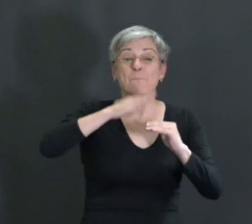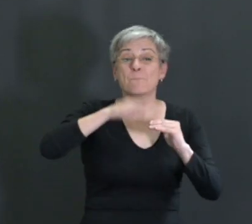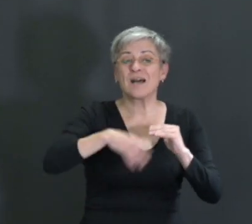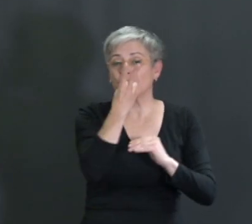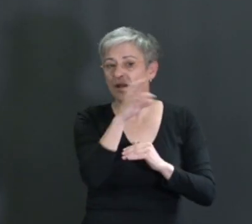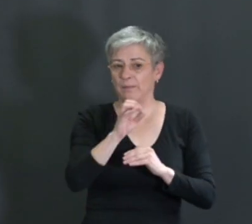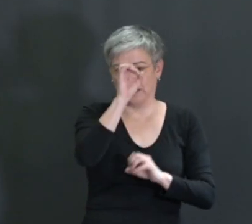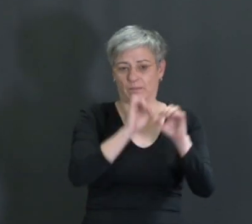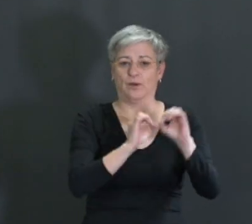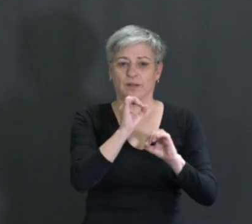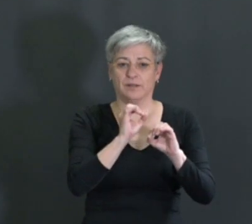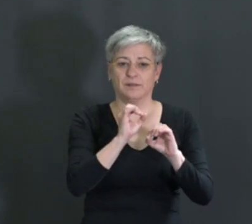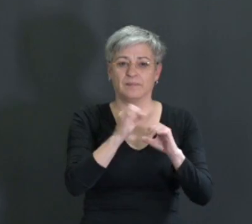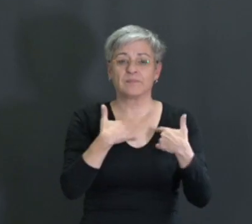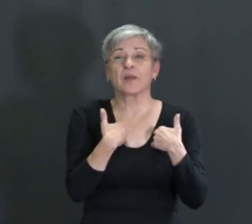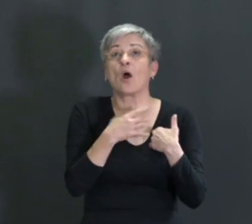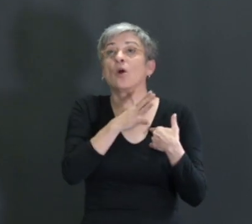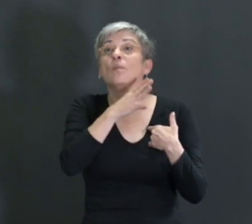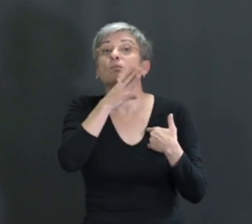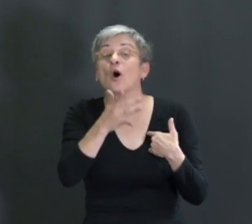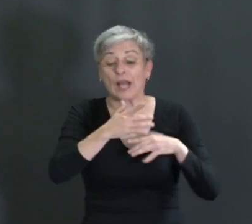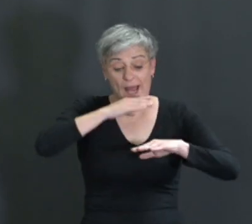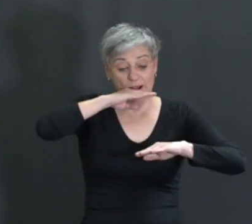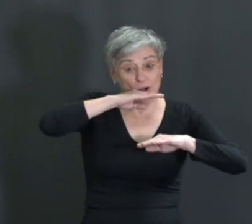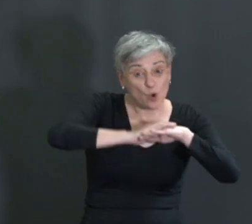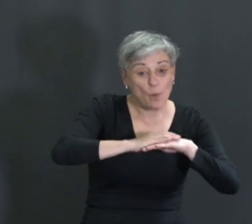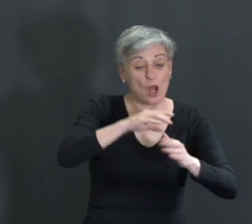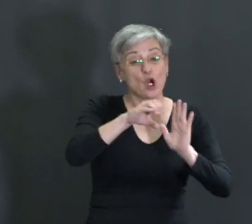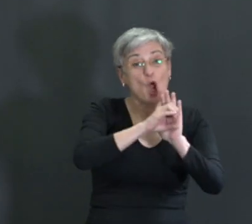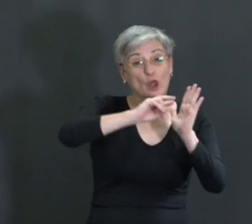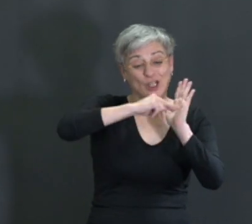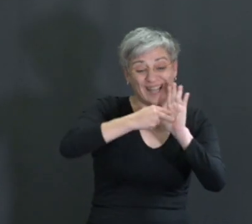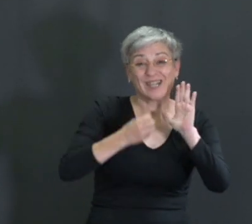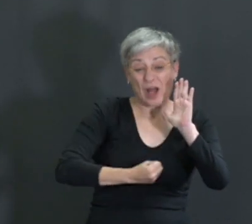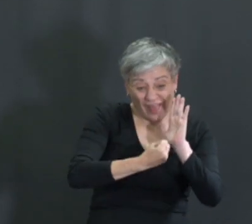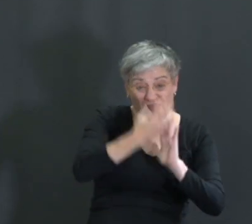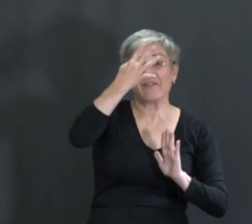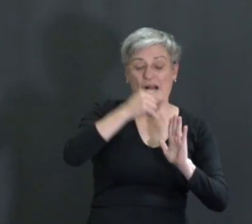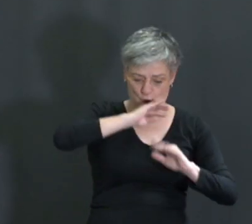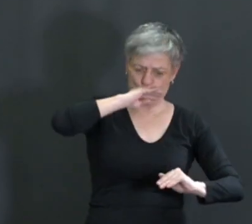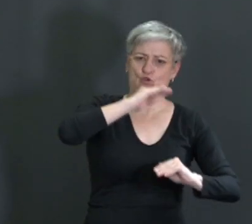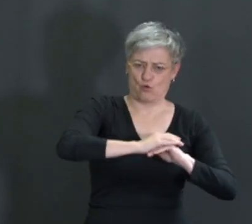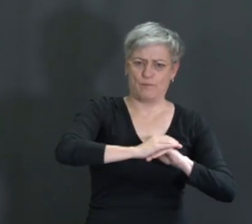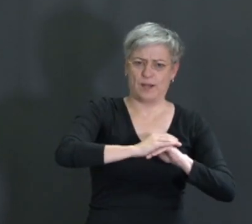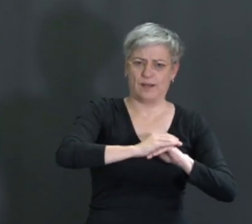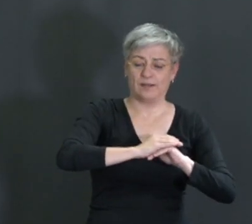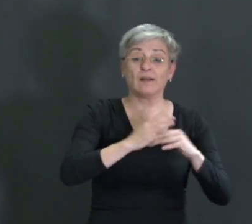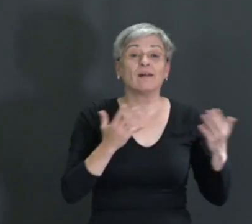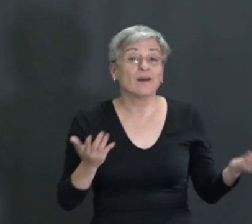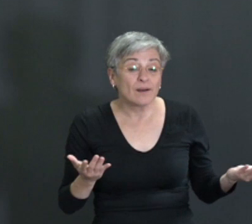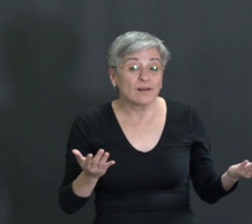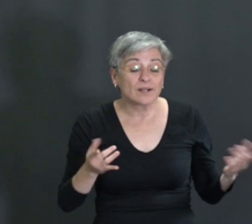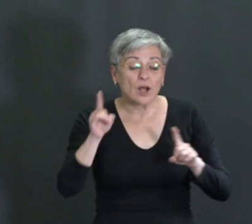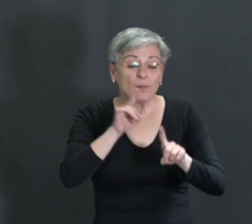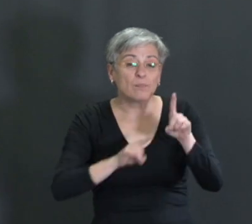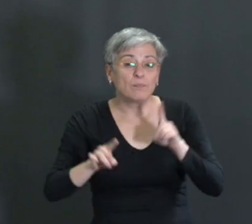del 20%. Y no es porque no cumplan el código técnico de la edificación, que lo cumplen. El problema es que una